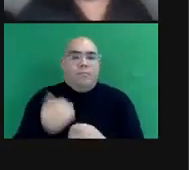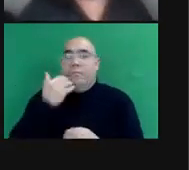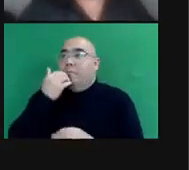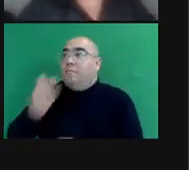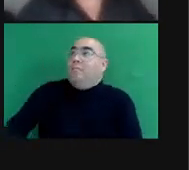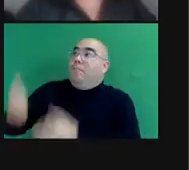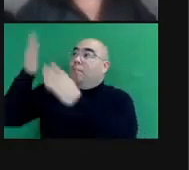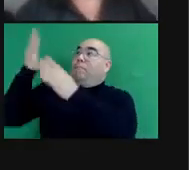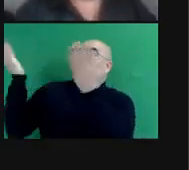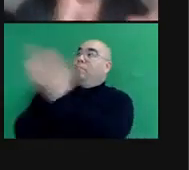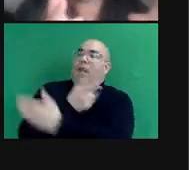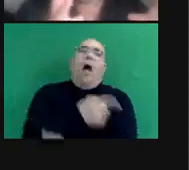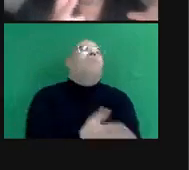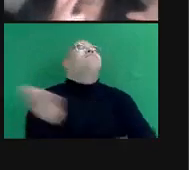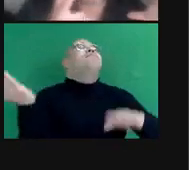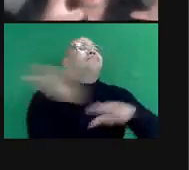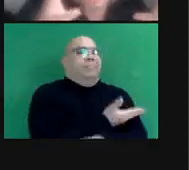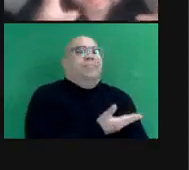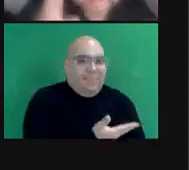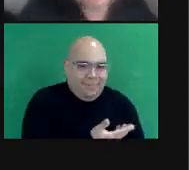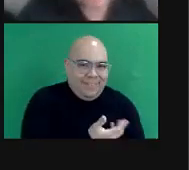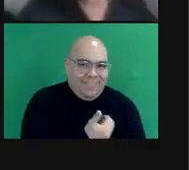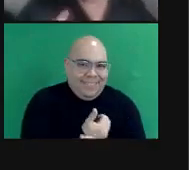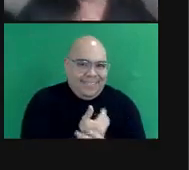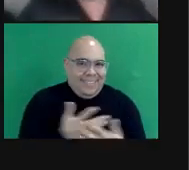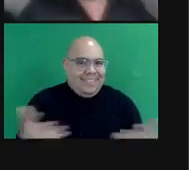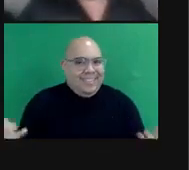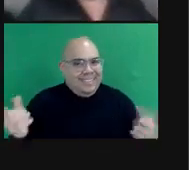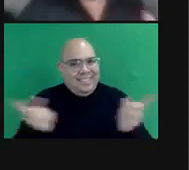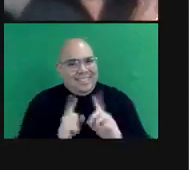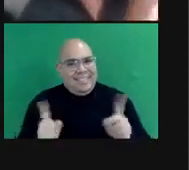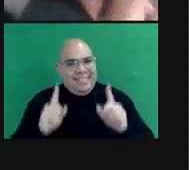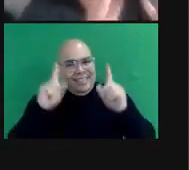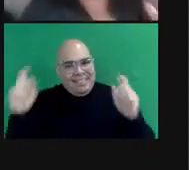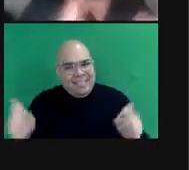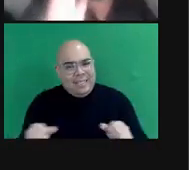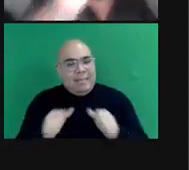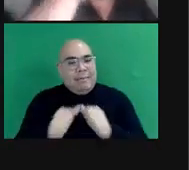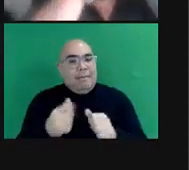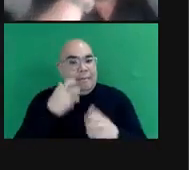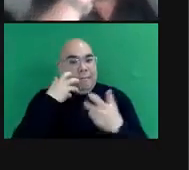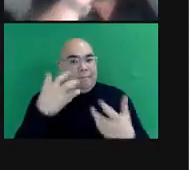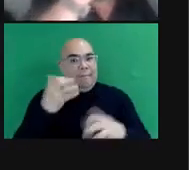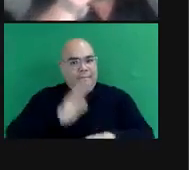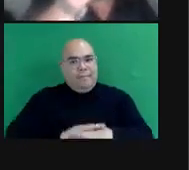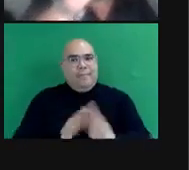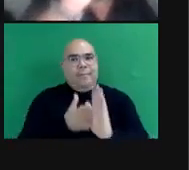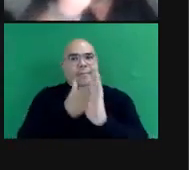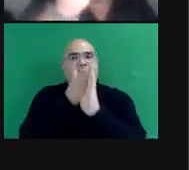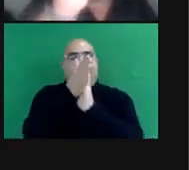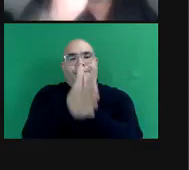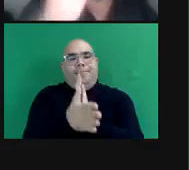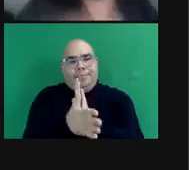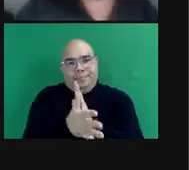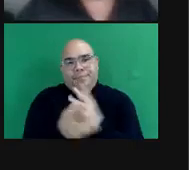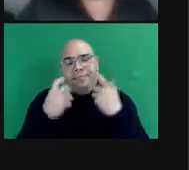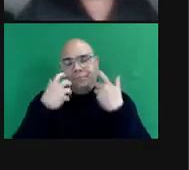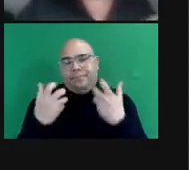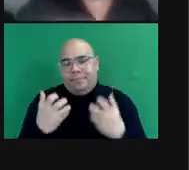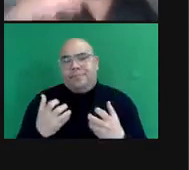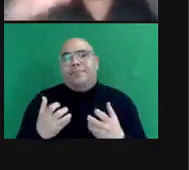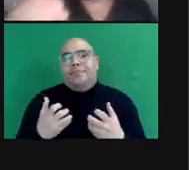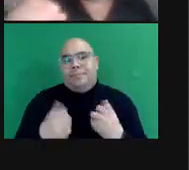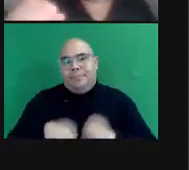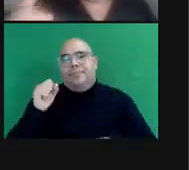edificio, cuando adquiere tal valor y relevancia, pasa hacia lo vertical, genera